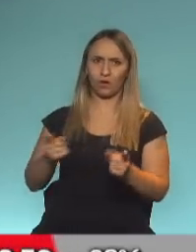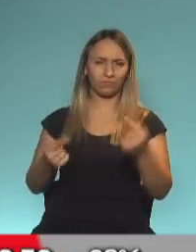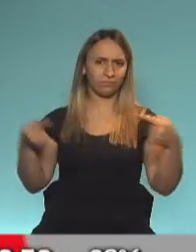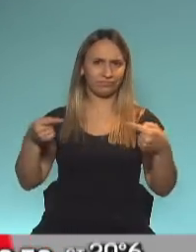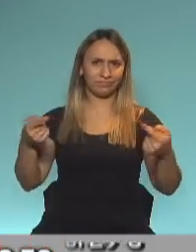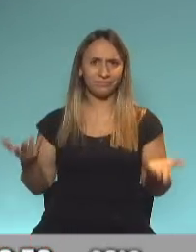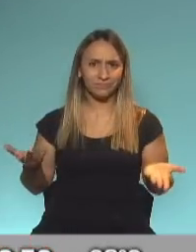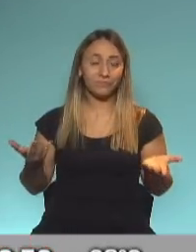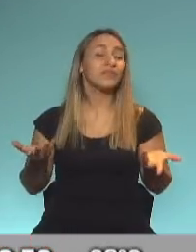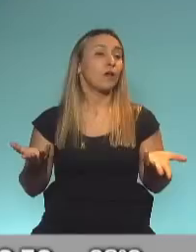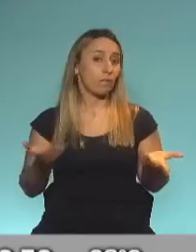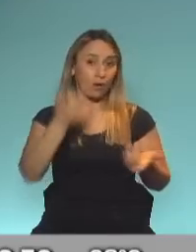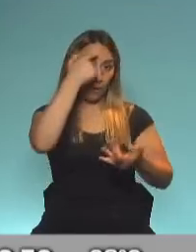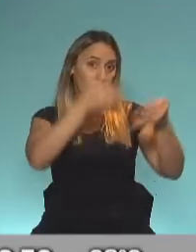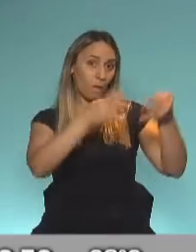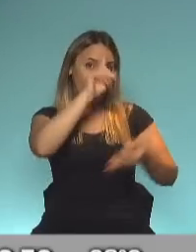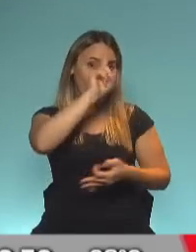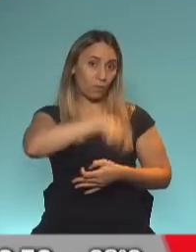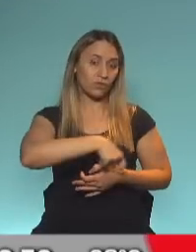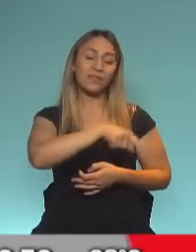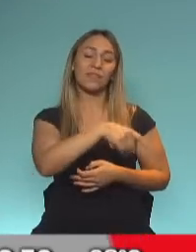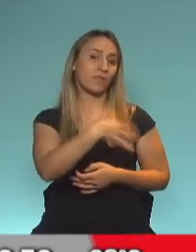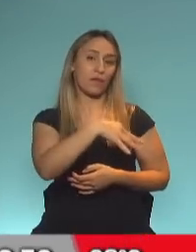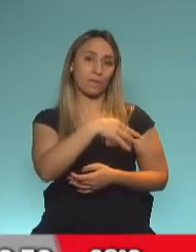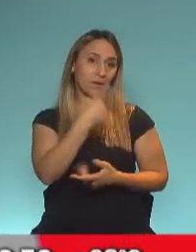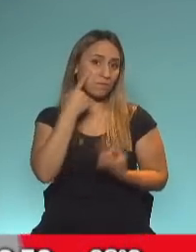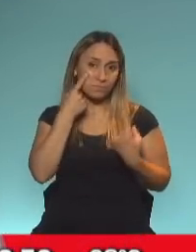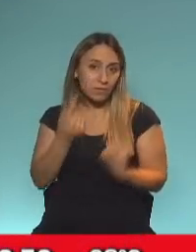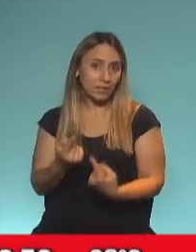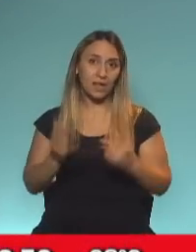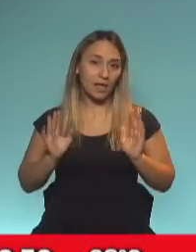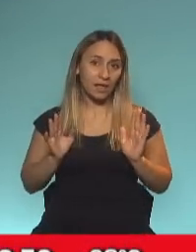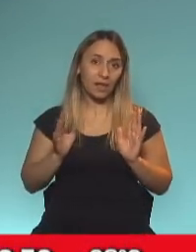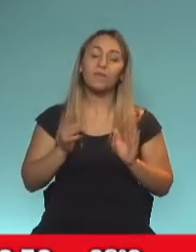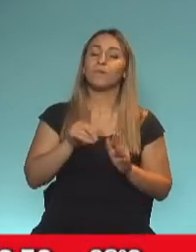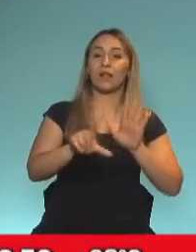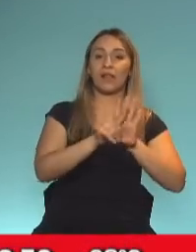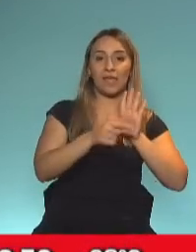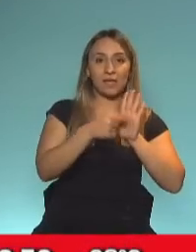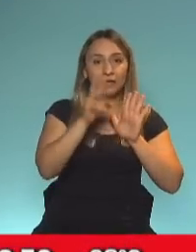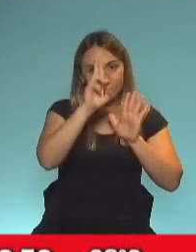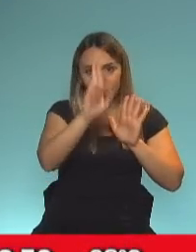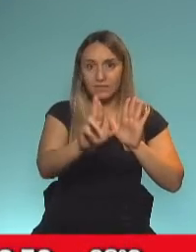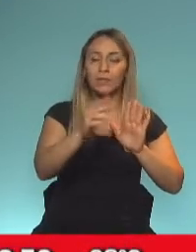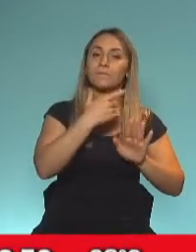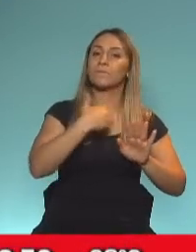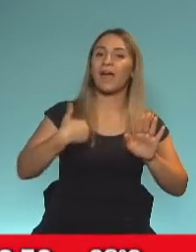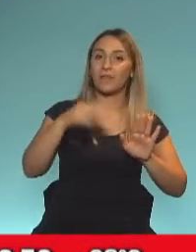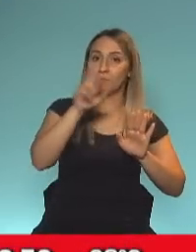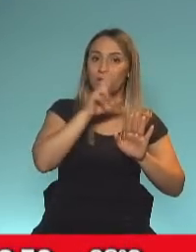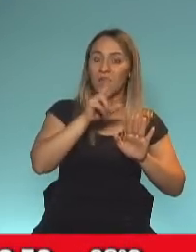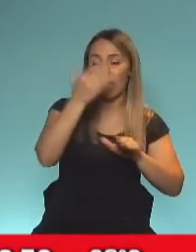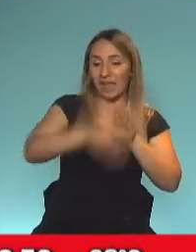Bueno, pero es algo que la justicia penal tiene que atender. De hecho, la ley lo entiende para las madres de chicos de hasta 5 años en